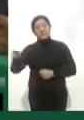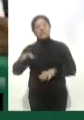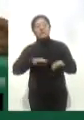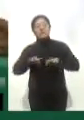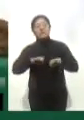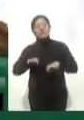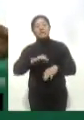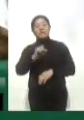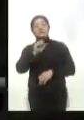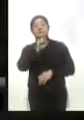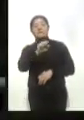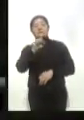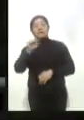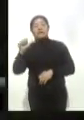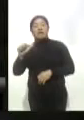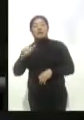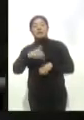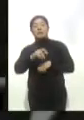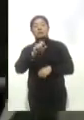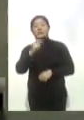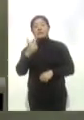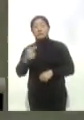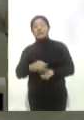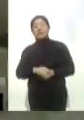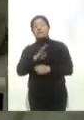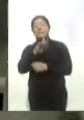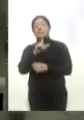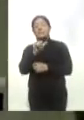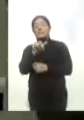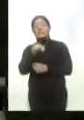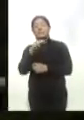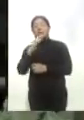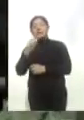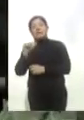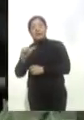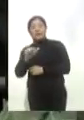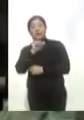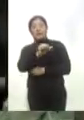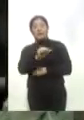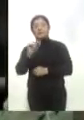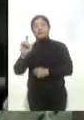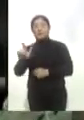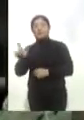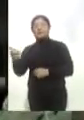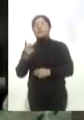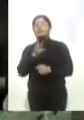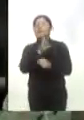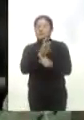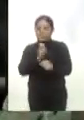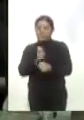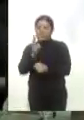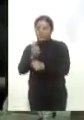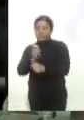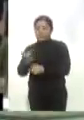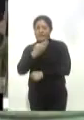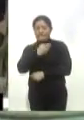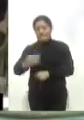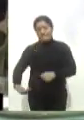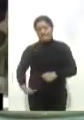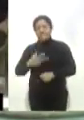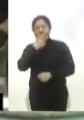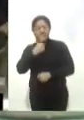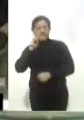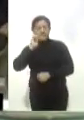Secretaría de Salud, sección 27, Blanca Águila Lima, exhortó a las y los presidentes municipales a sumarse a las acciones del